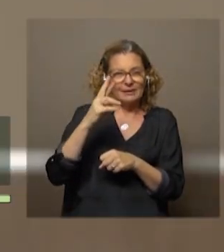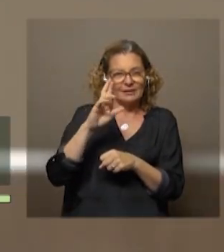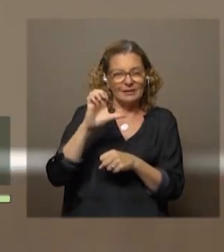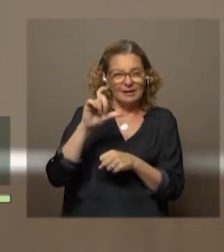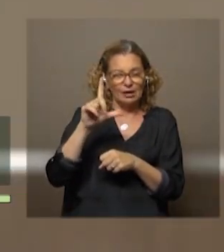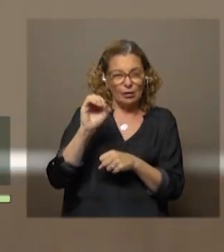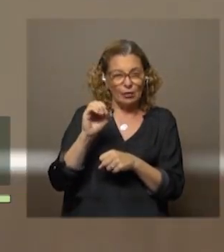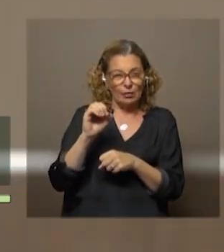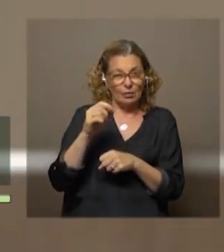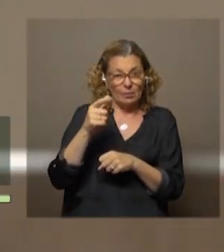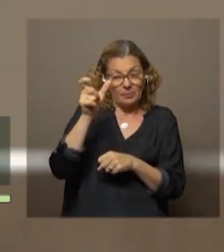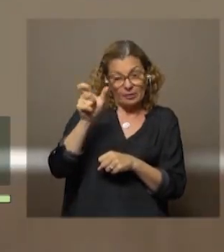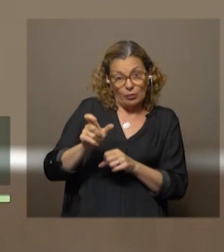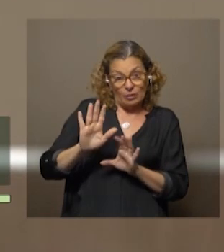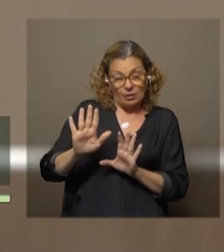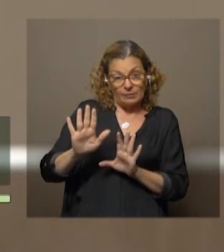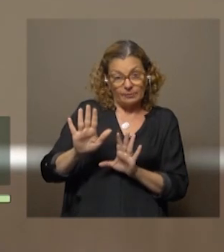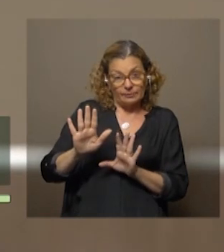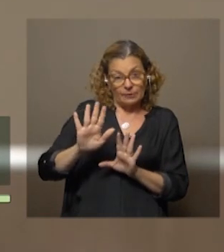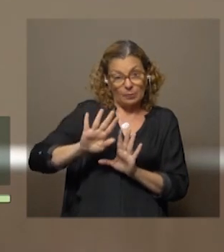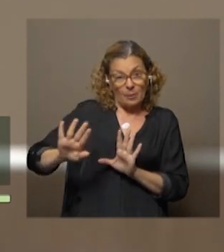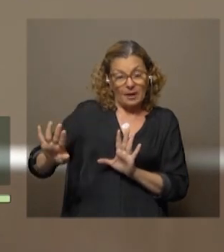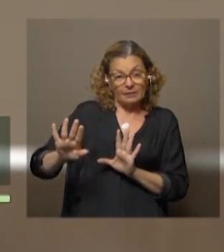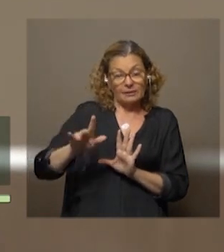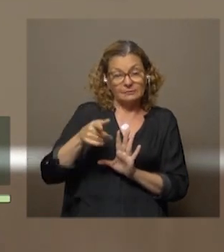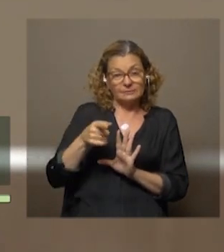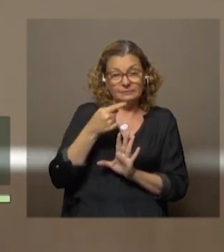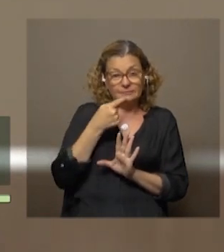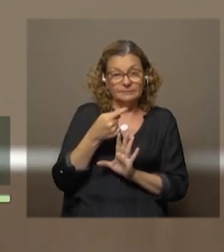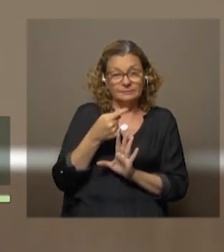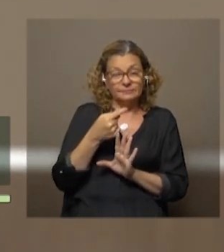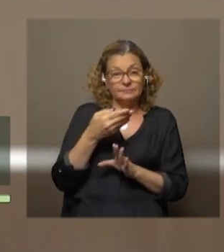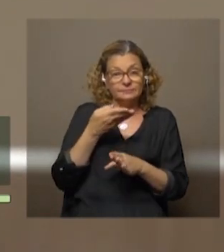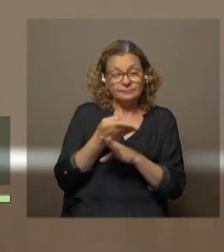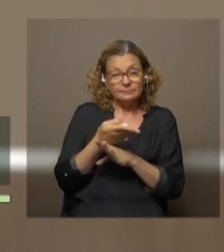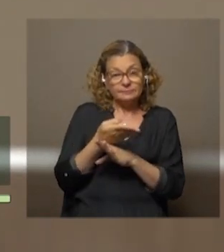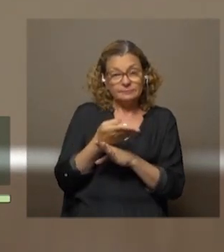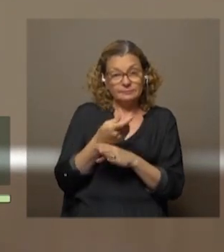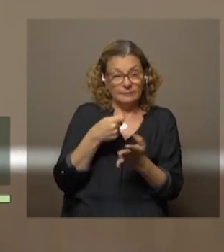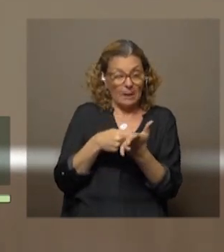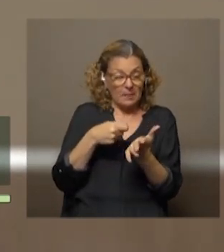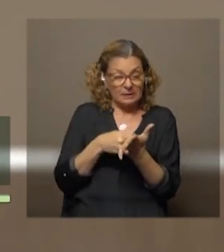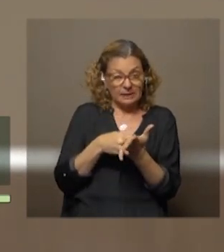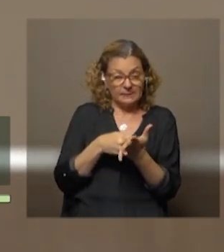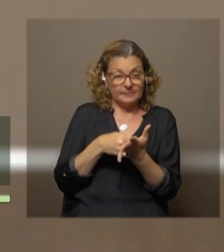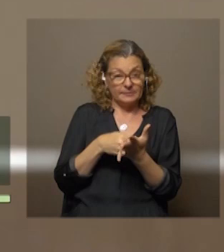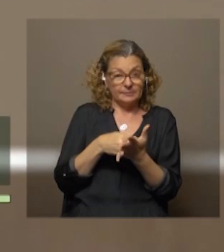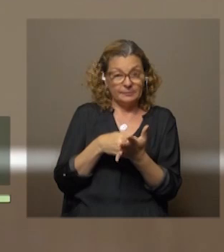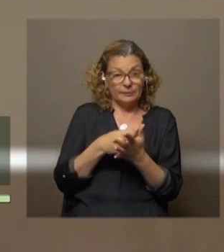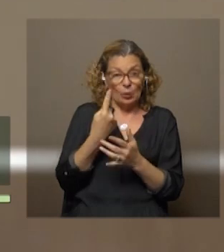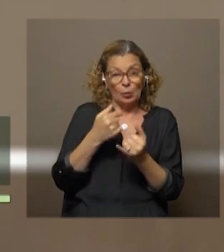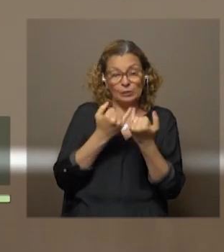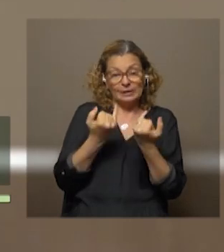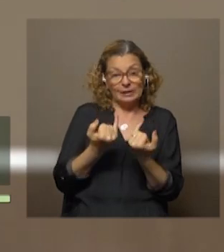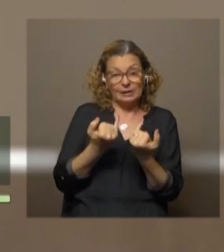a título personal o sea esto informado por él no a título personal le le pide ese dinero y un